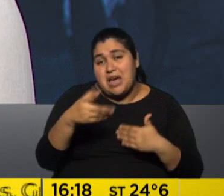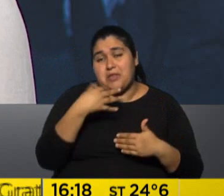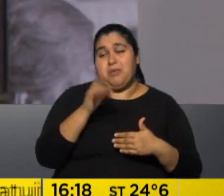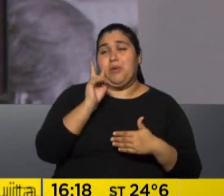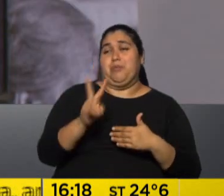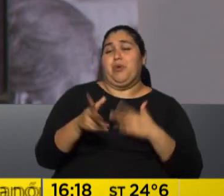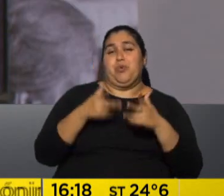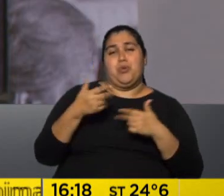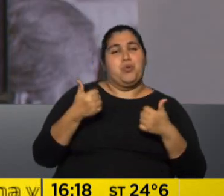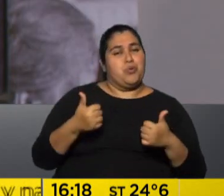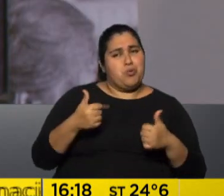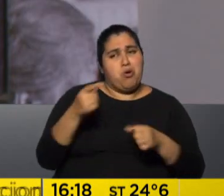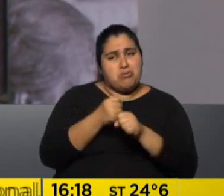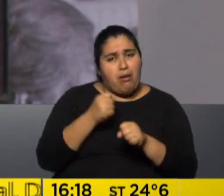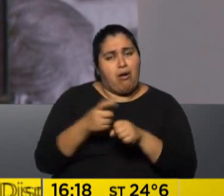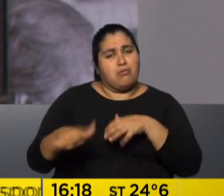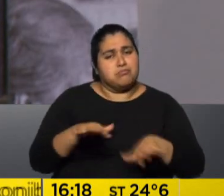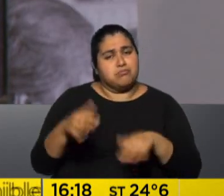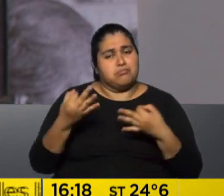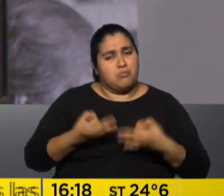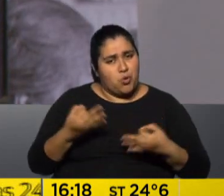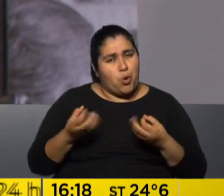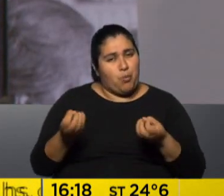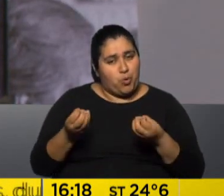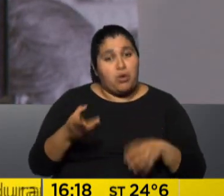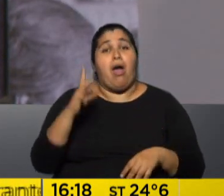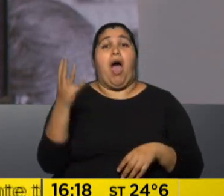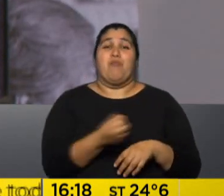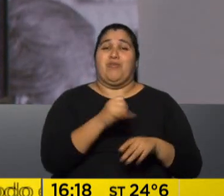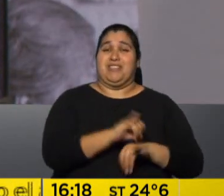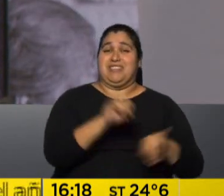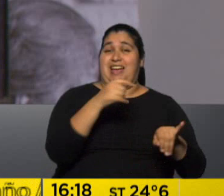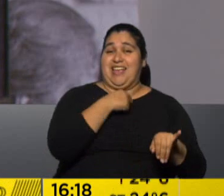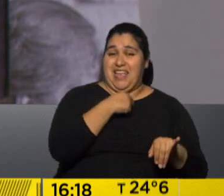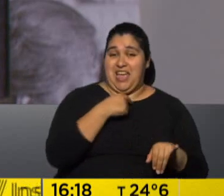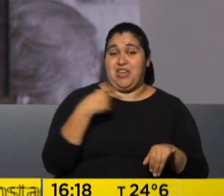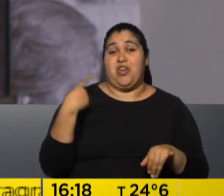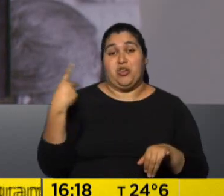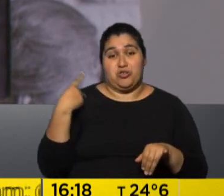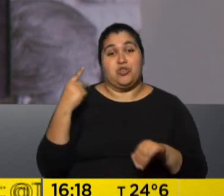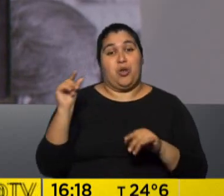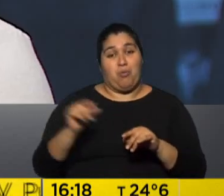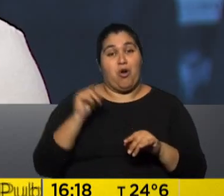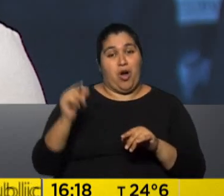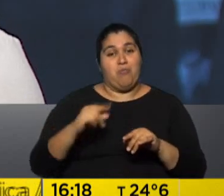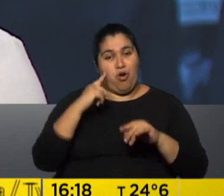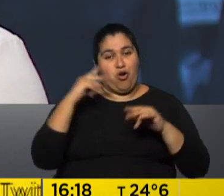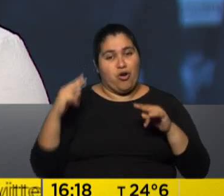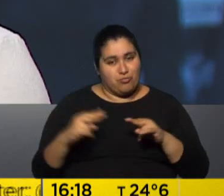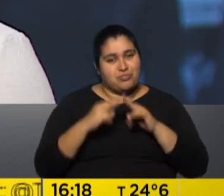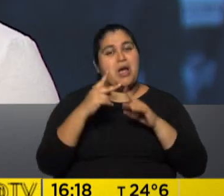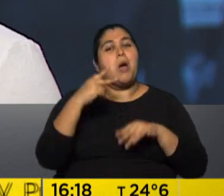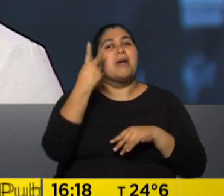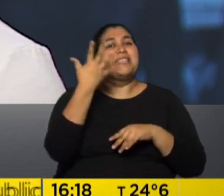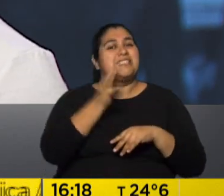admirable el trabajo y el desempeño que están teniendo. Y además quiero aprovechar también para blanquear que con Florencia nos estamos reencontrando en pantalla casi 25 años